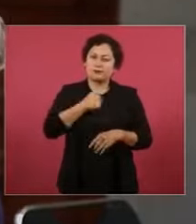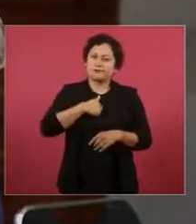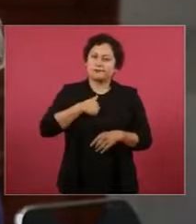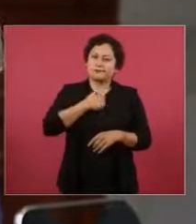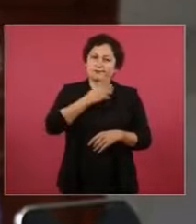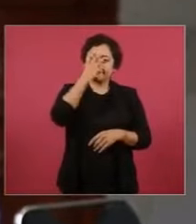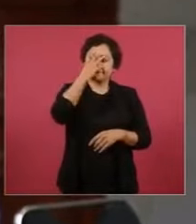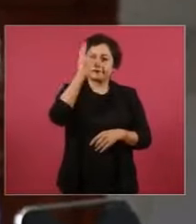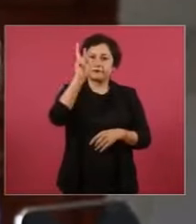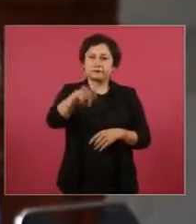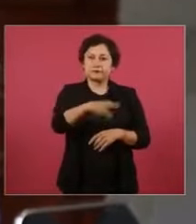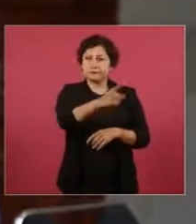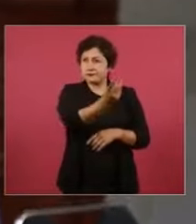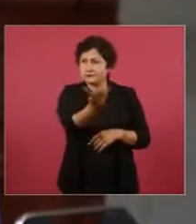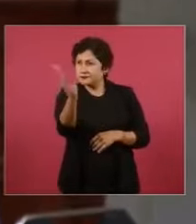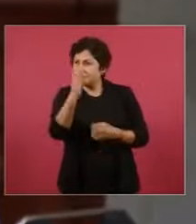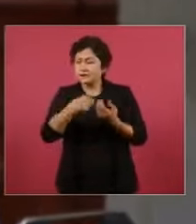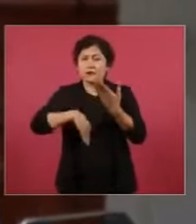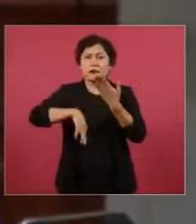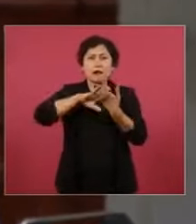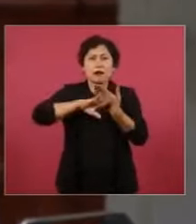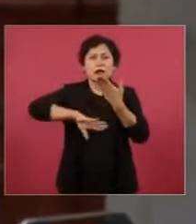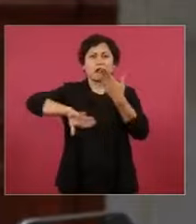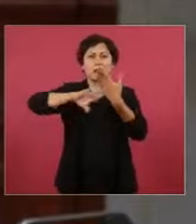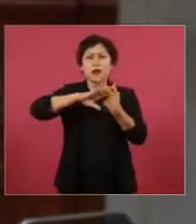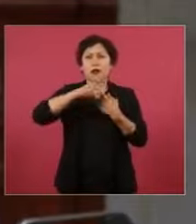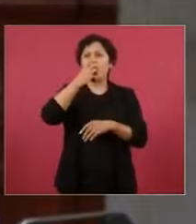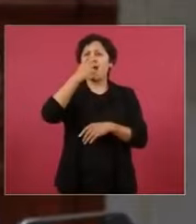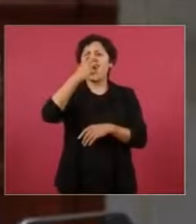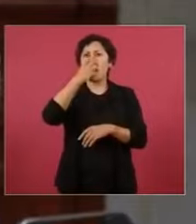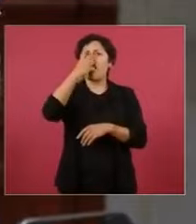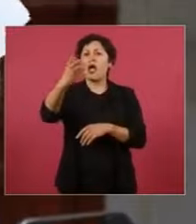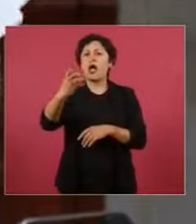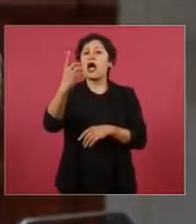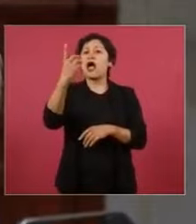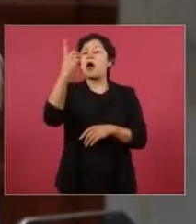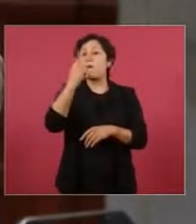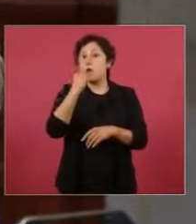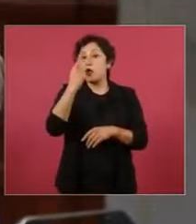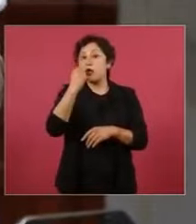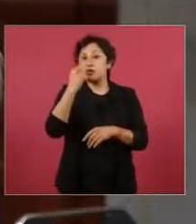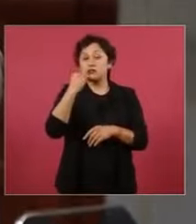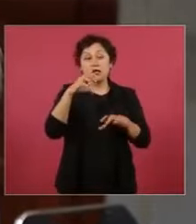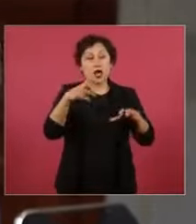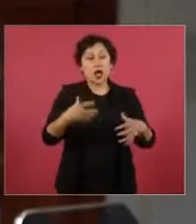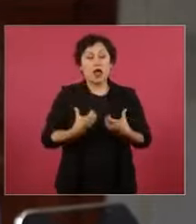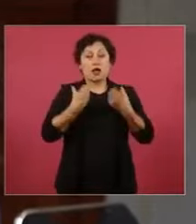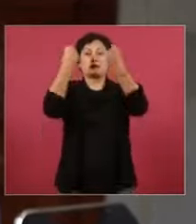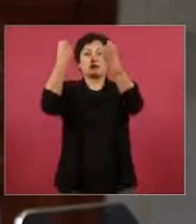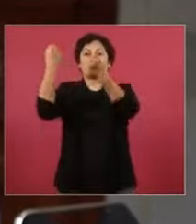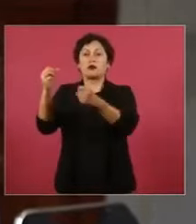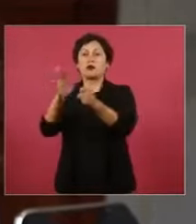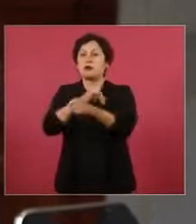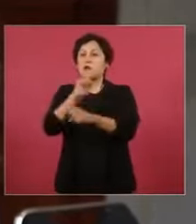y me empezaron a gritar eso y a ofenderme. Me tuvo que rescatar la policía porque me persiguieron casi hasta media plancha del